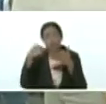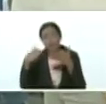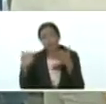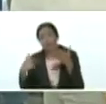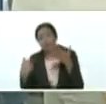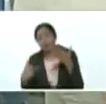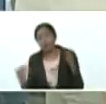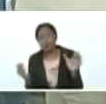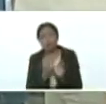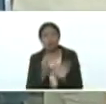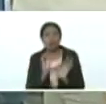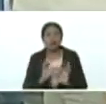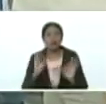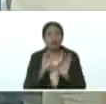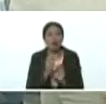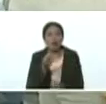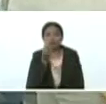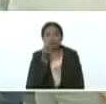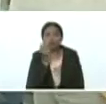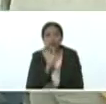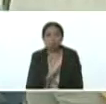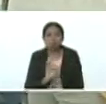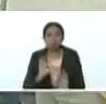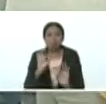no han conseguido ni una puya.